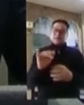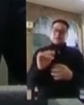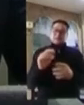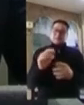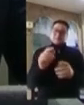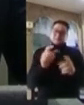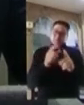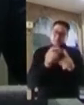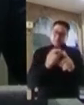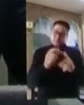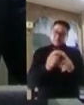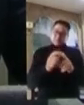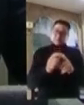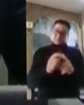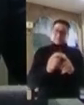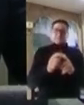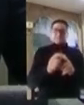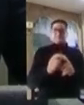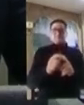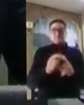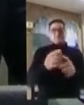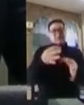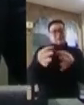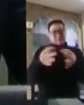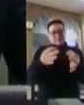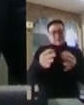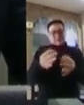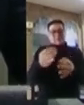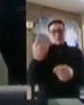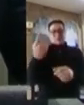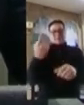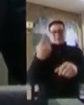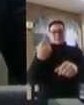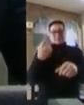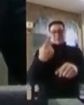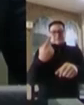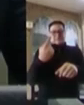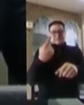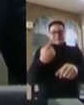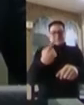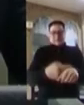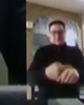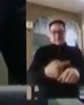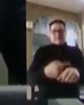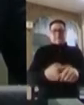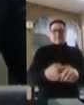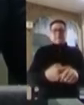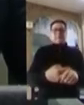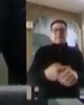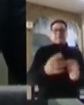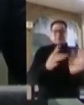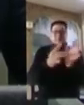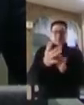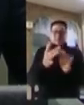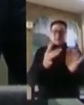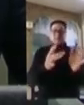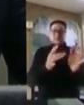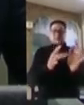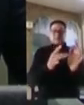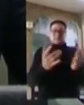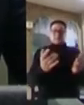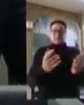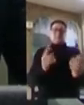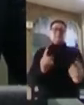un fariseo, el cual se llamaba Nicodemo. Este hombre era doctor de la palabra, era un